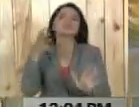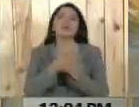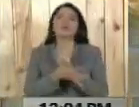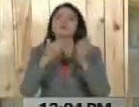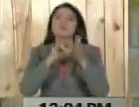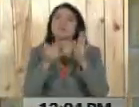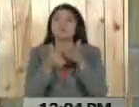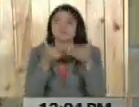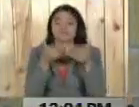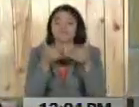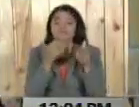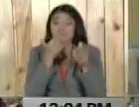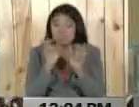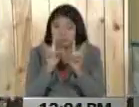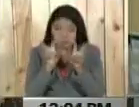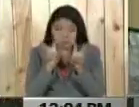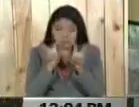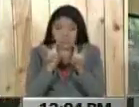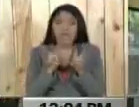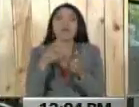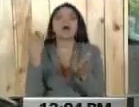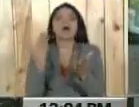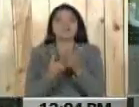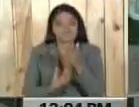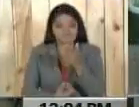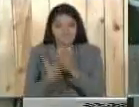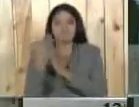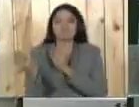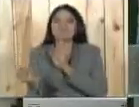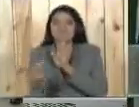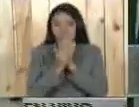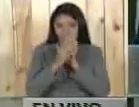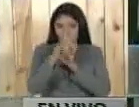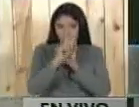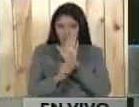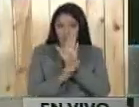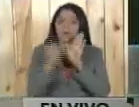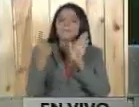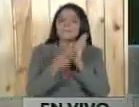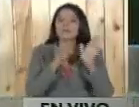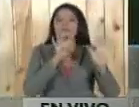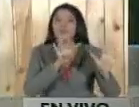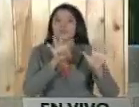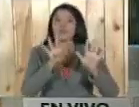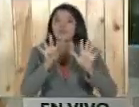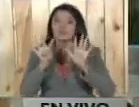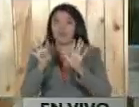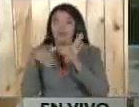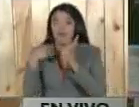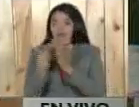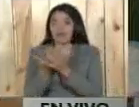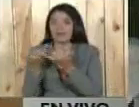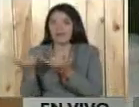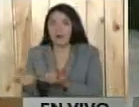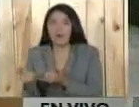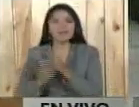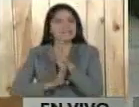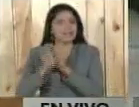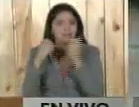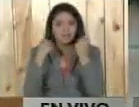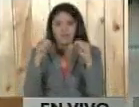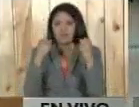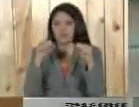que se inauguró y quedó constitucionalizado desde 1999 y ya se ha desarrollado en todos sus